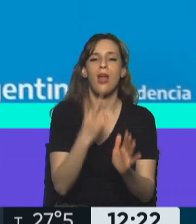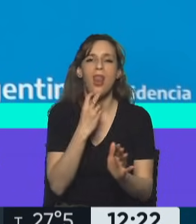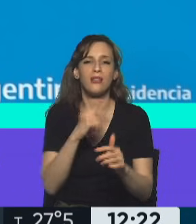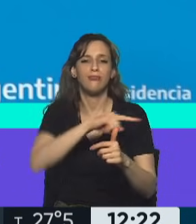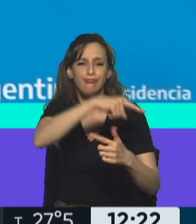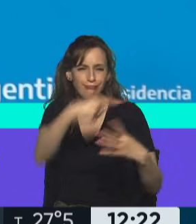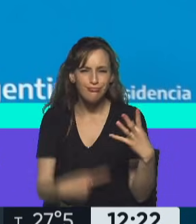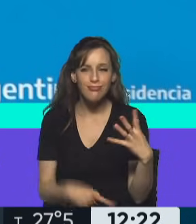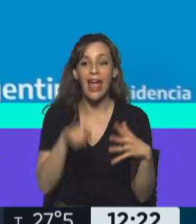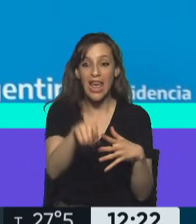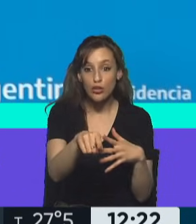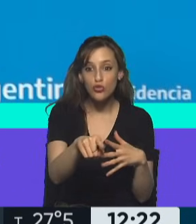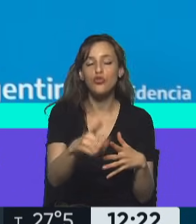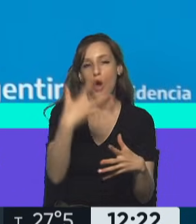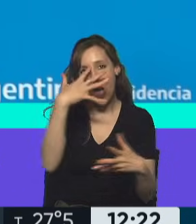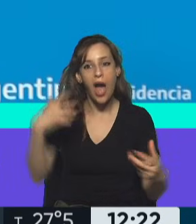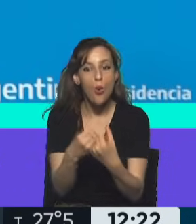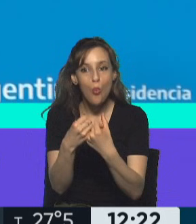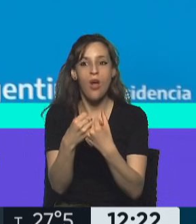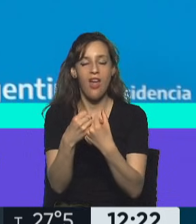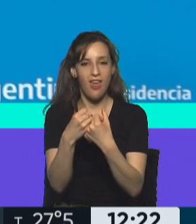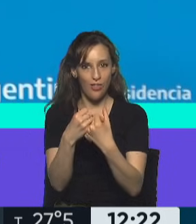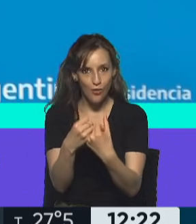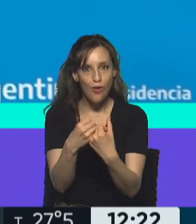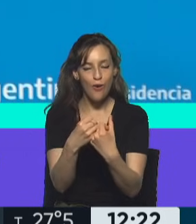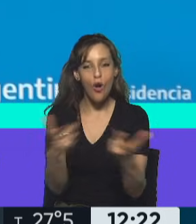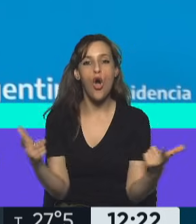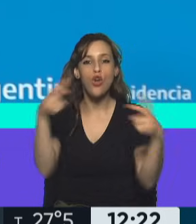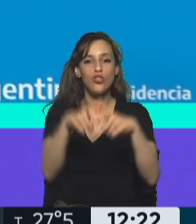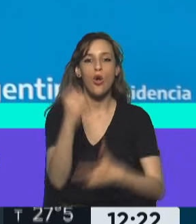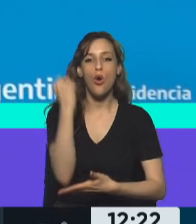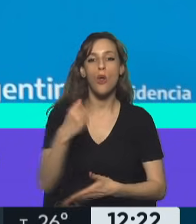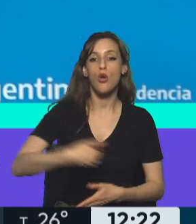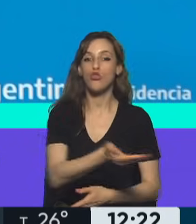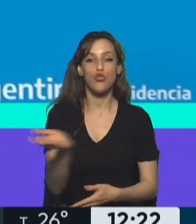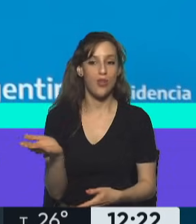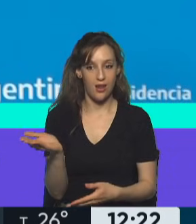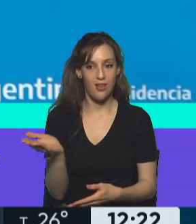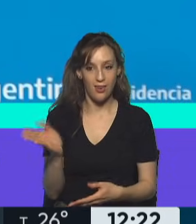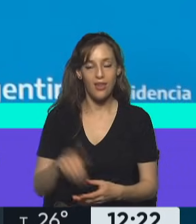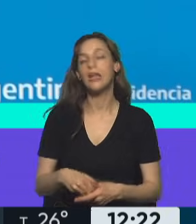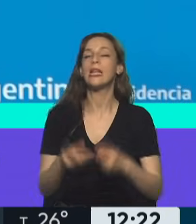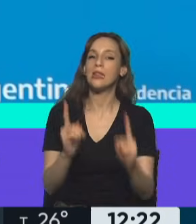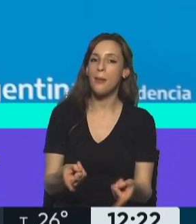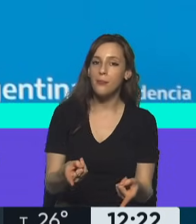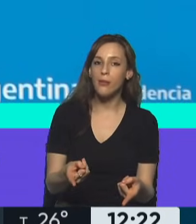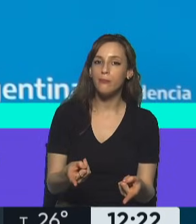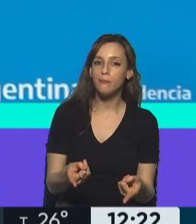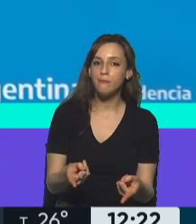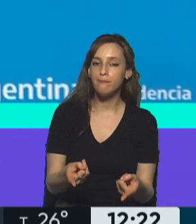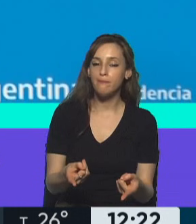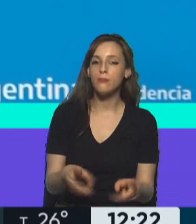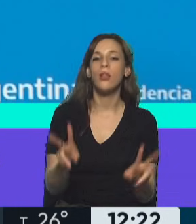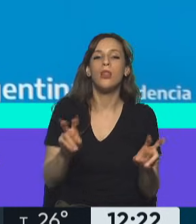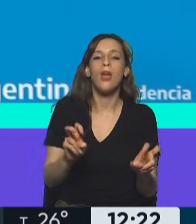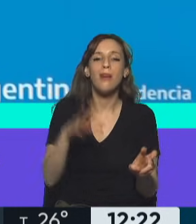Todos estos son acuerdos que se llevaron a cabo en el marco del Consejo Económico Social y, por ejemplo, también, por supuesto, el tema